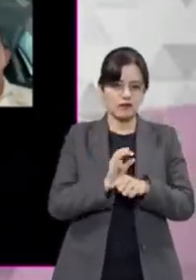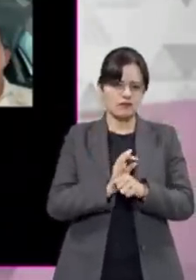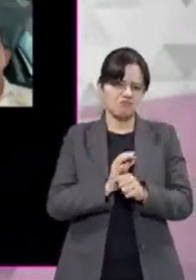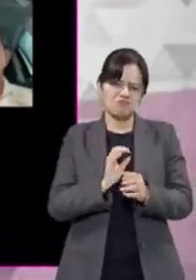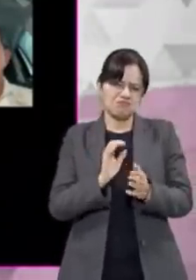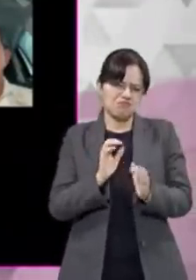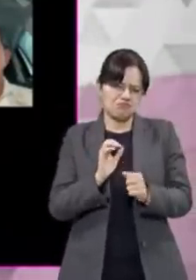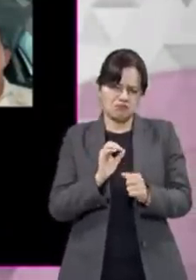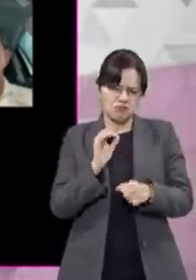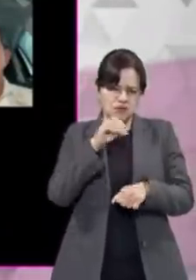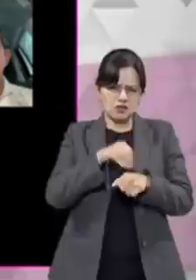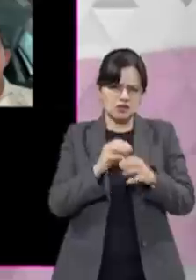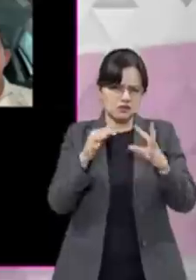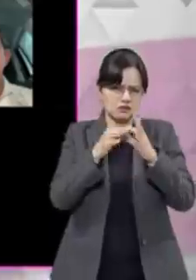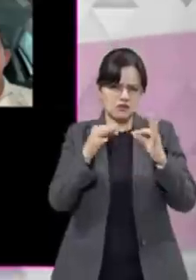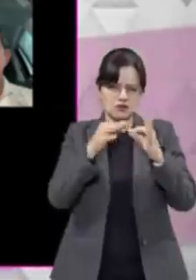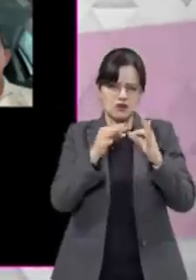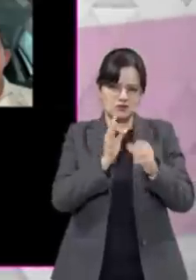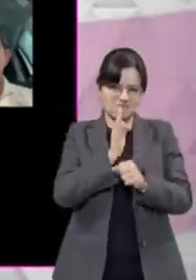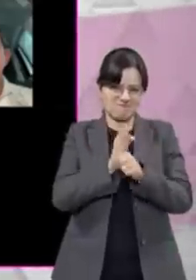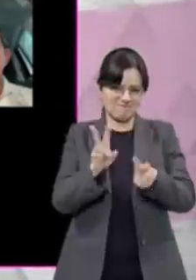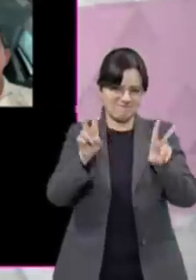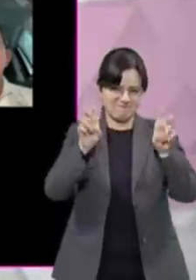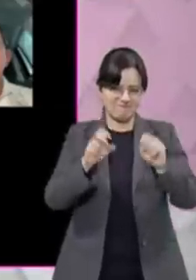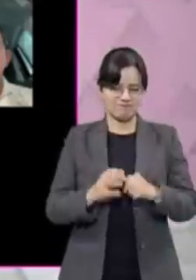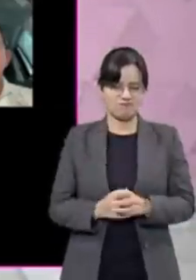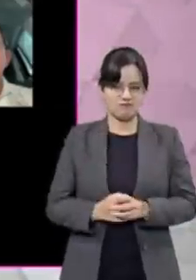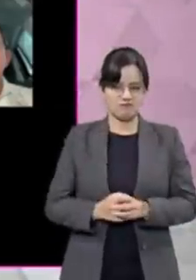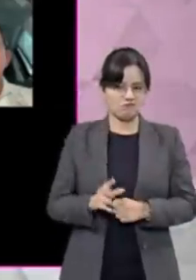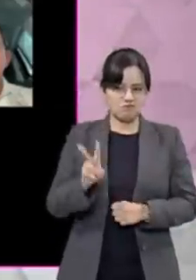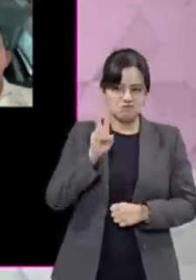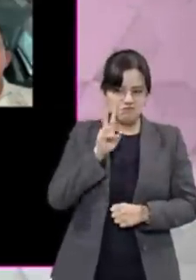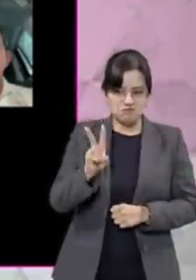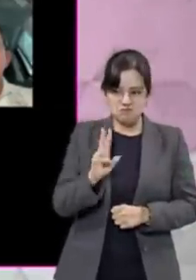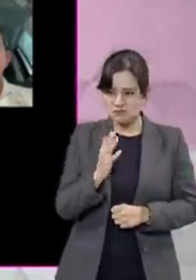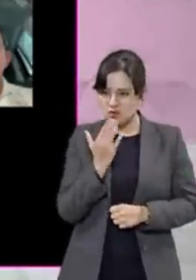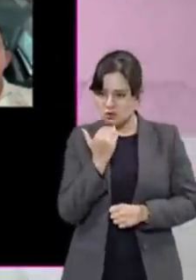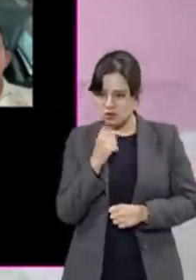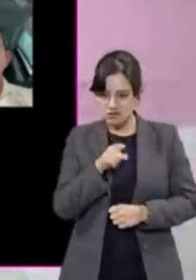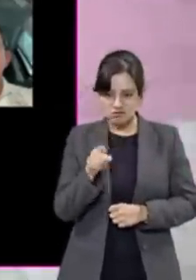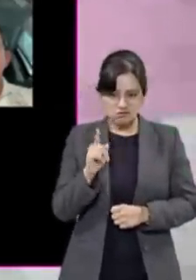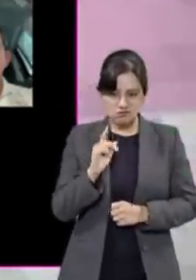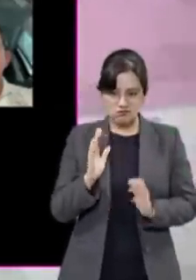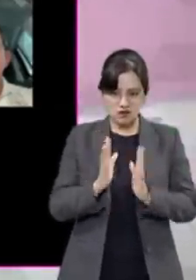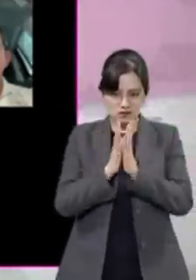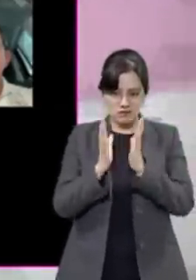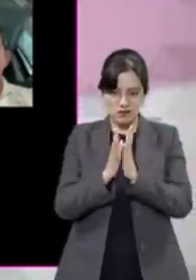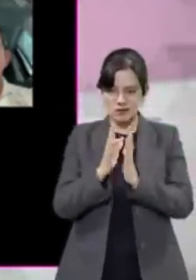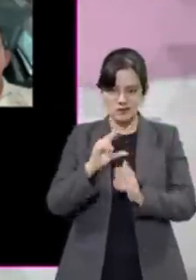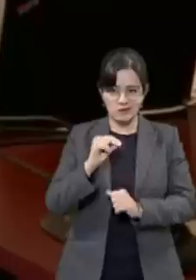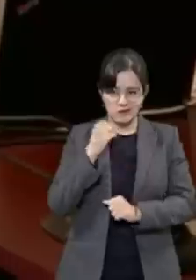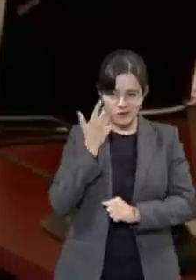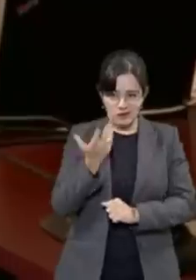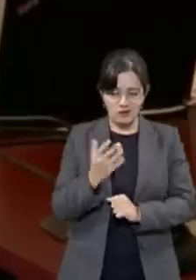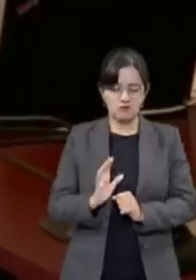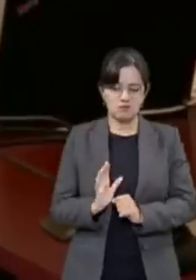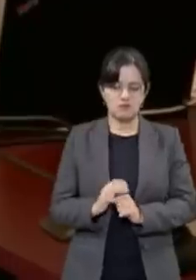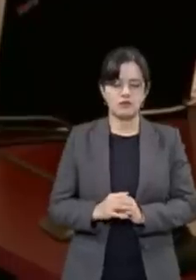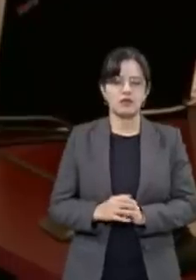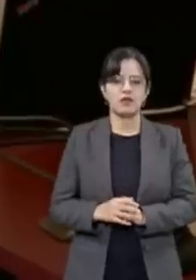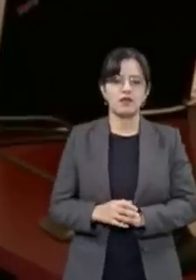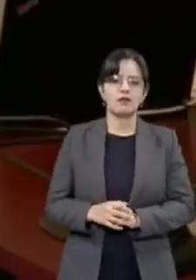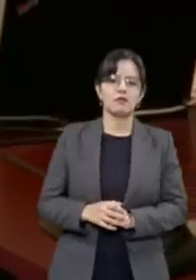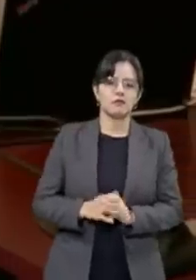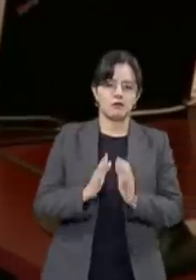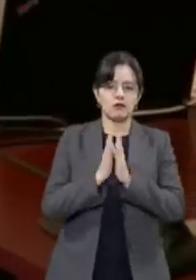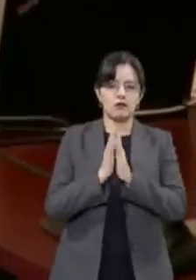Porque si hay manifestaciones evidentemente de tipo y de corte político pues estas existen en